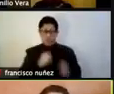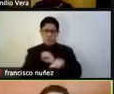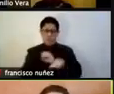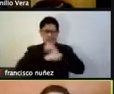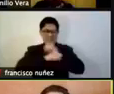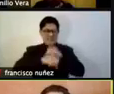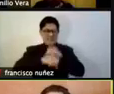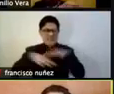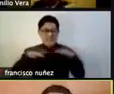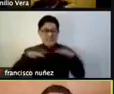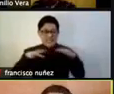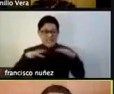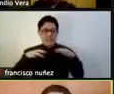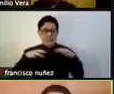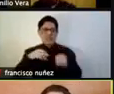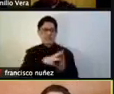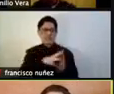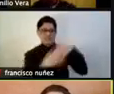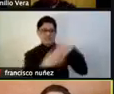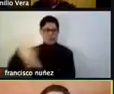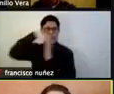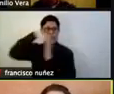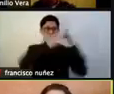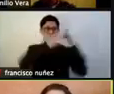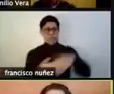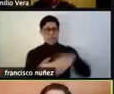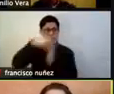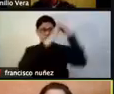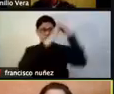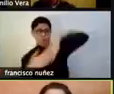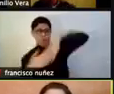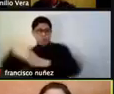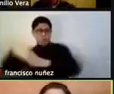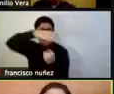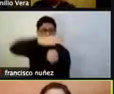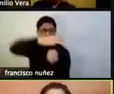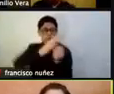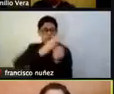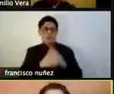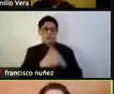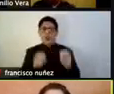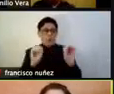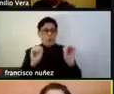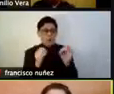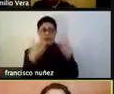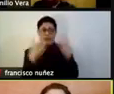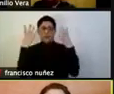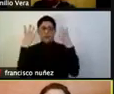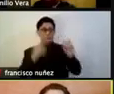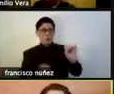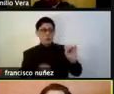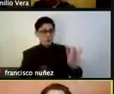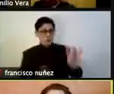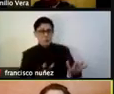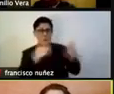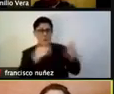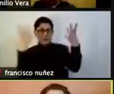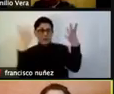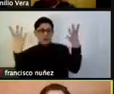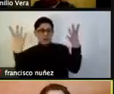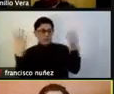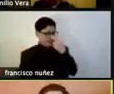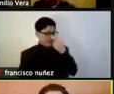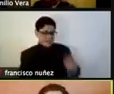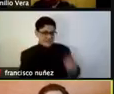pregunta es sobre los grandes descubrimientos que se han hecho en Chile en sísmica oceánica. Sí,